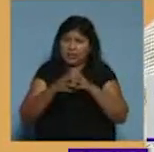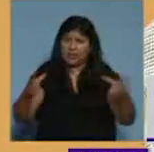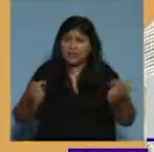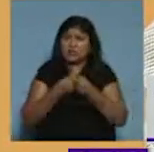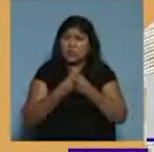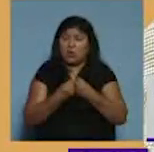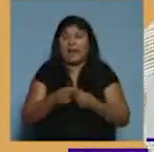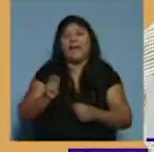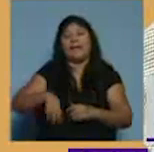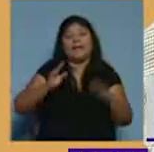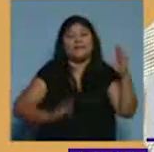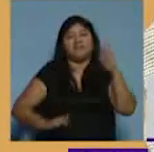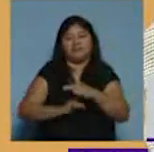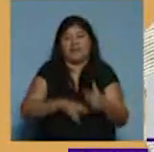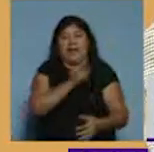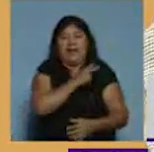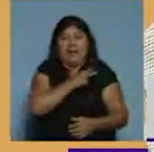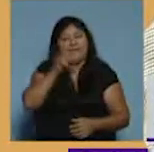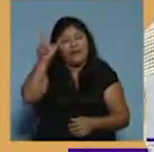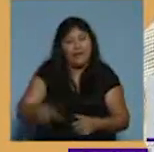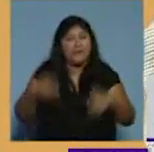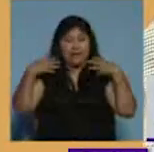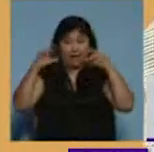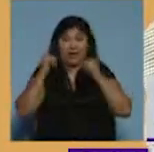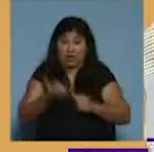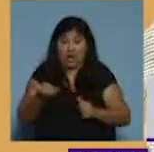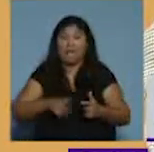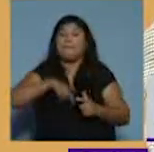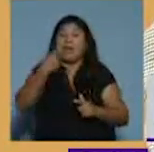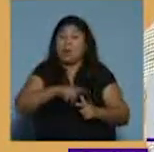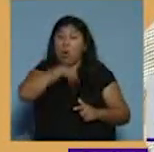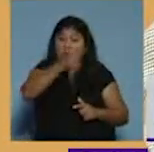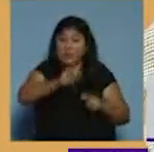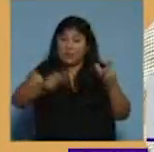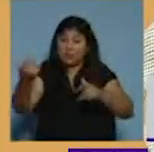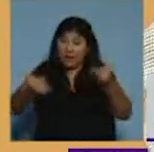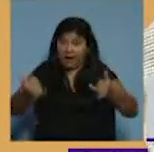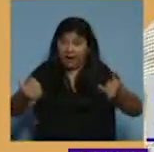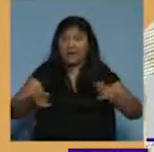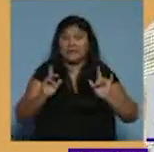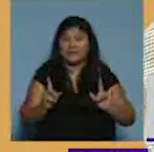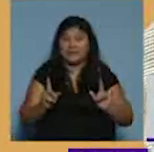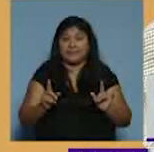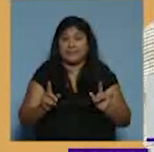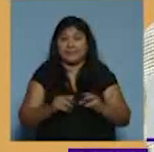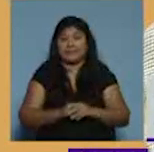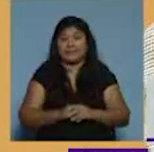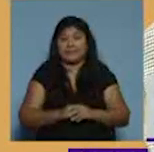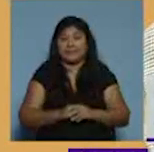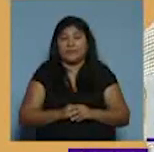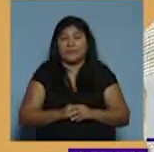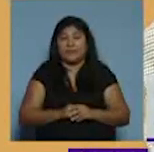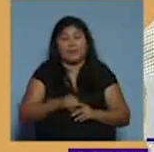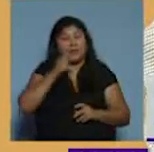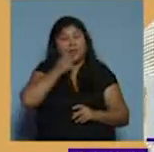líder o la jefa de la asociación es milagro sala pero también hay organizadores que son ex funcionarios de orden